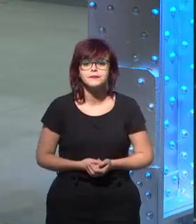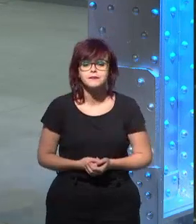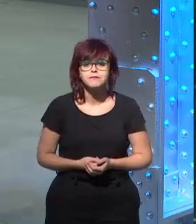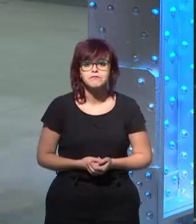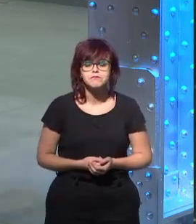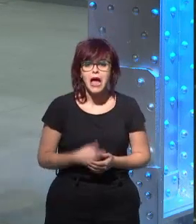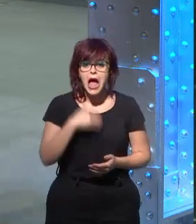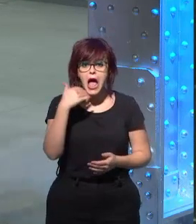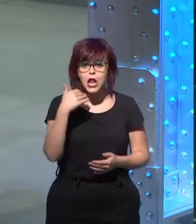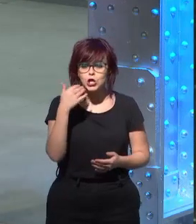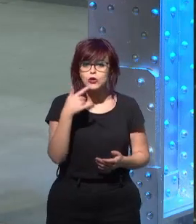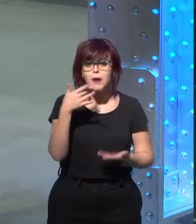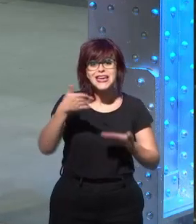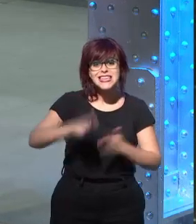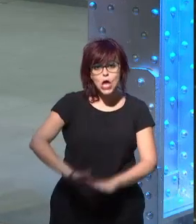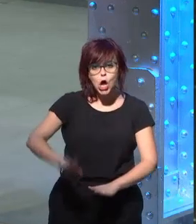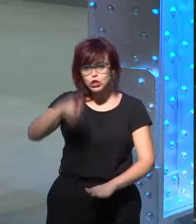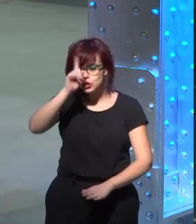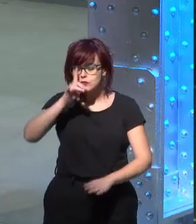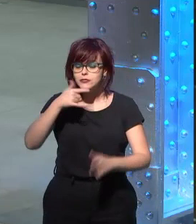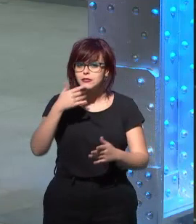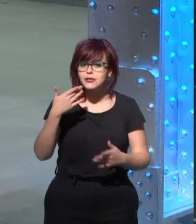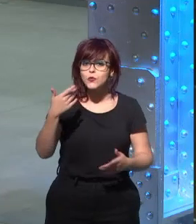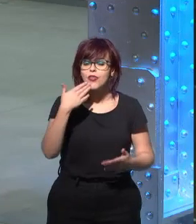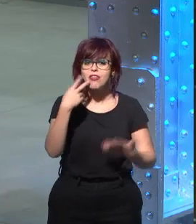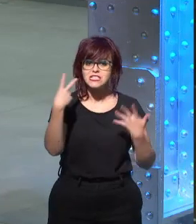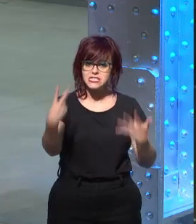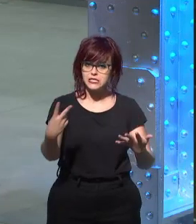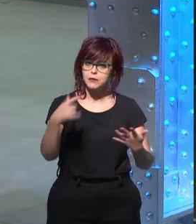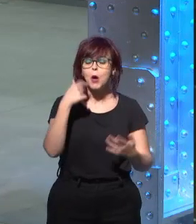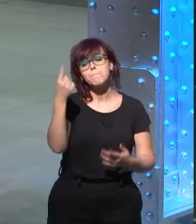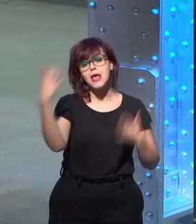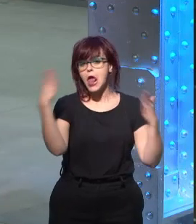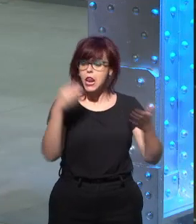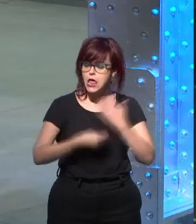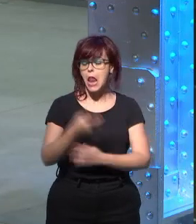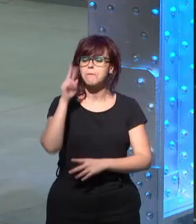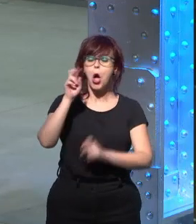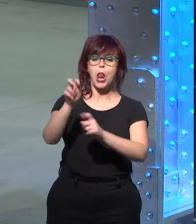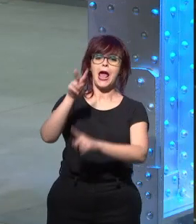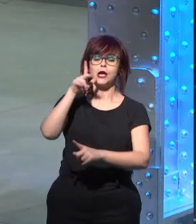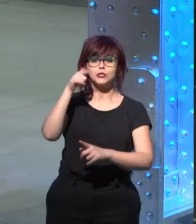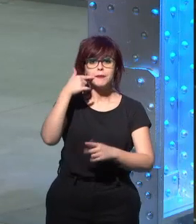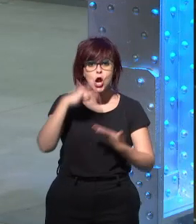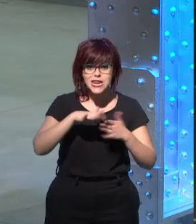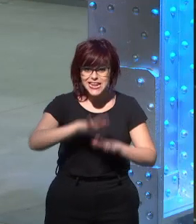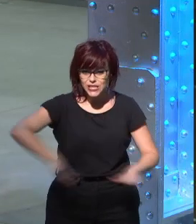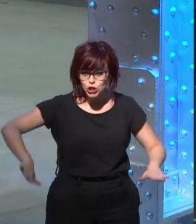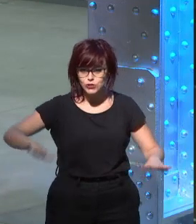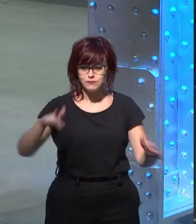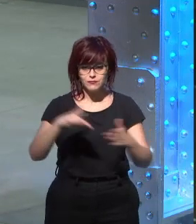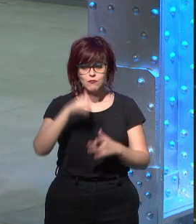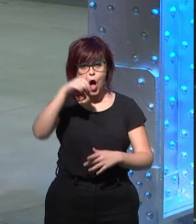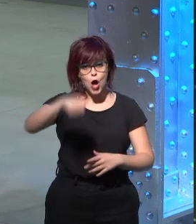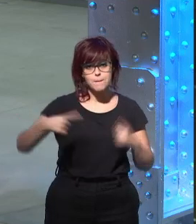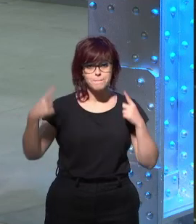Julio, no sé si tienes... No sé qué edad tienen tus hijos, la verdad es que Sí, desde aquí tiene una hija de 7, se ¿no? te ve muy millennial, pero los niños que entran hoy